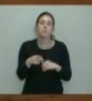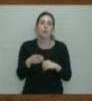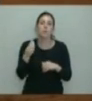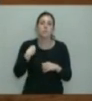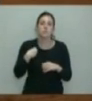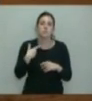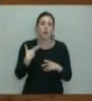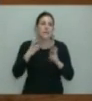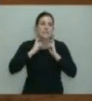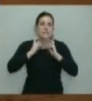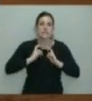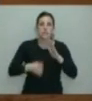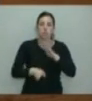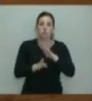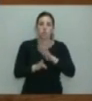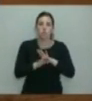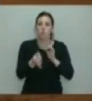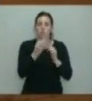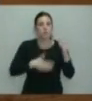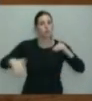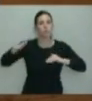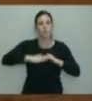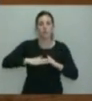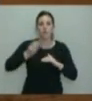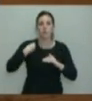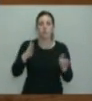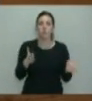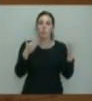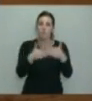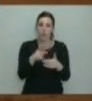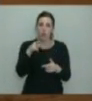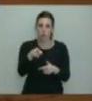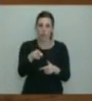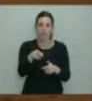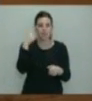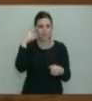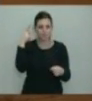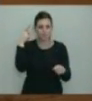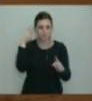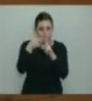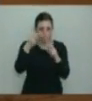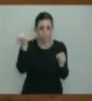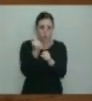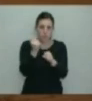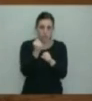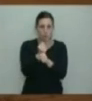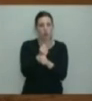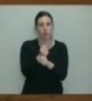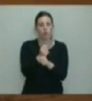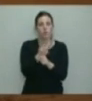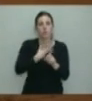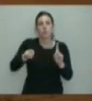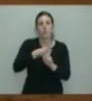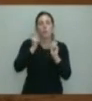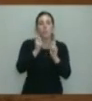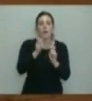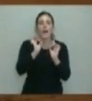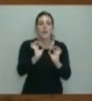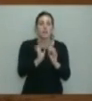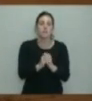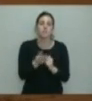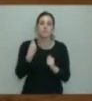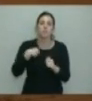esa tensión permanente que yo creo que tenemos que superar. En ese marco es en el que deberíamos de tomar las decisiones.